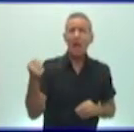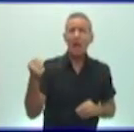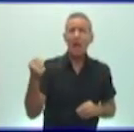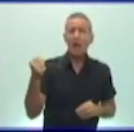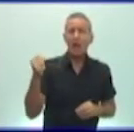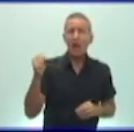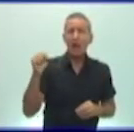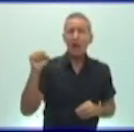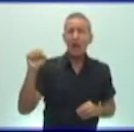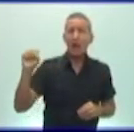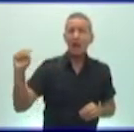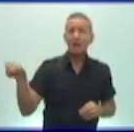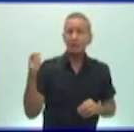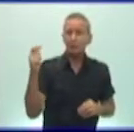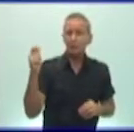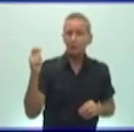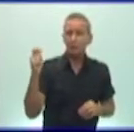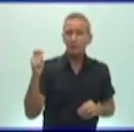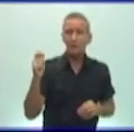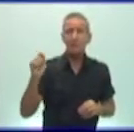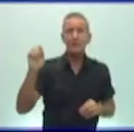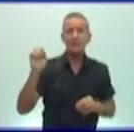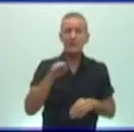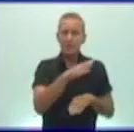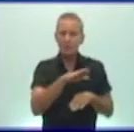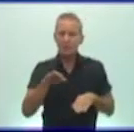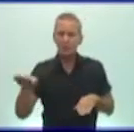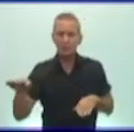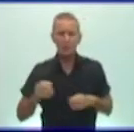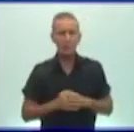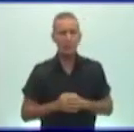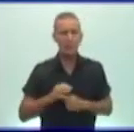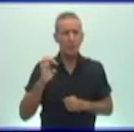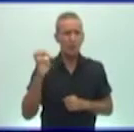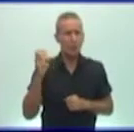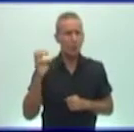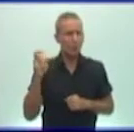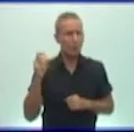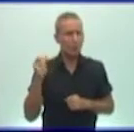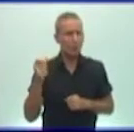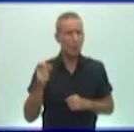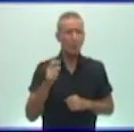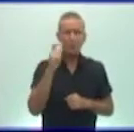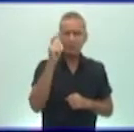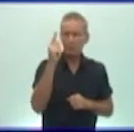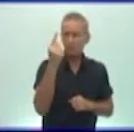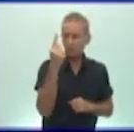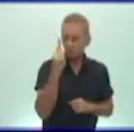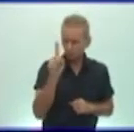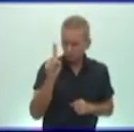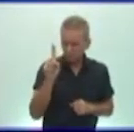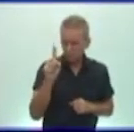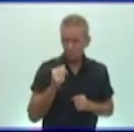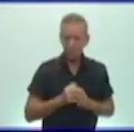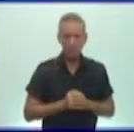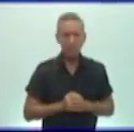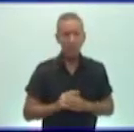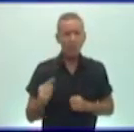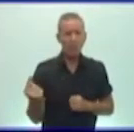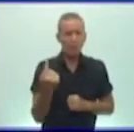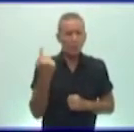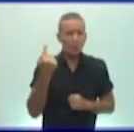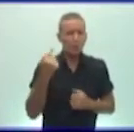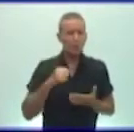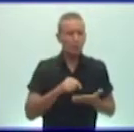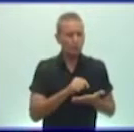en género masculino y número singular. No es necesario copiar el ejemplo, solamente anoten la